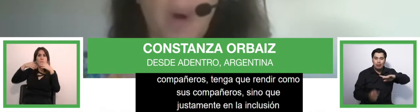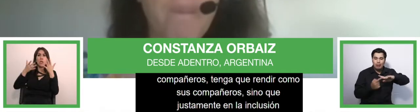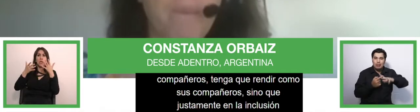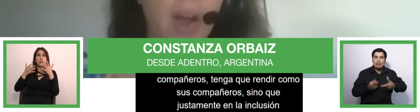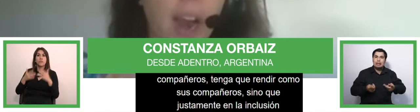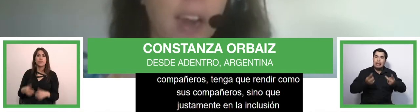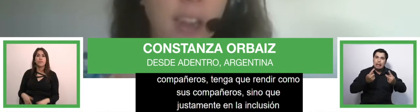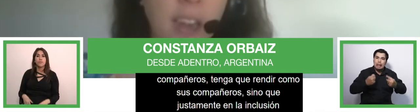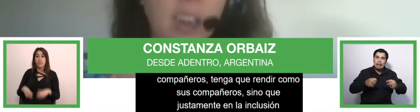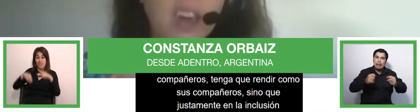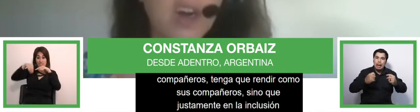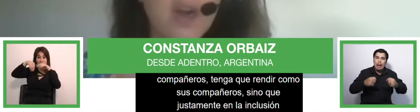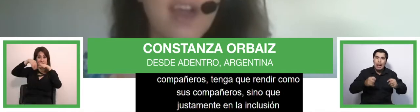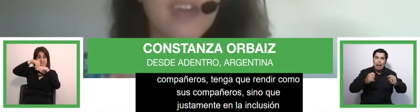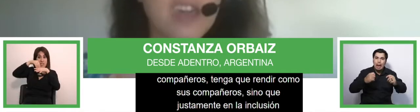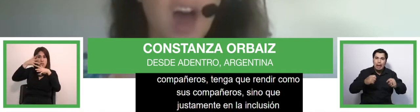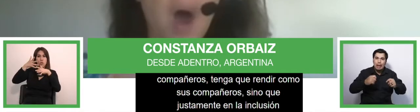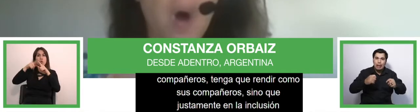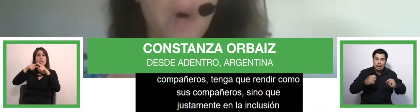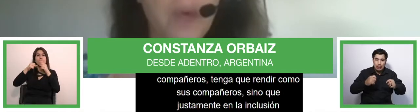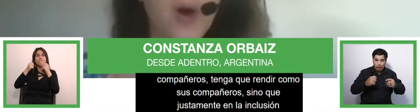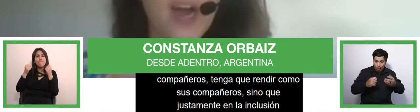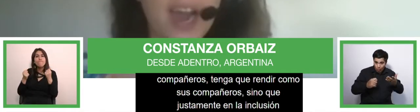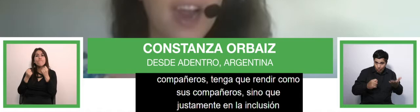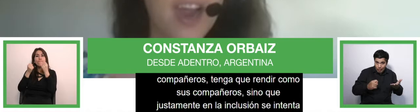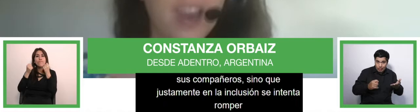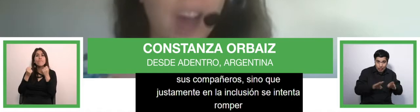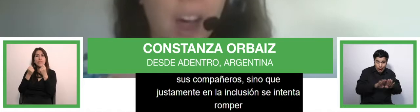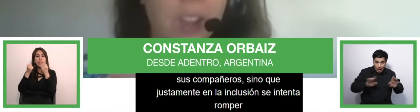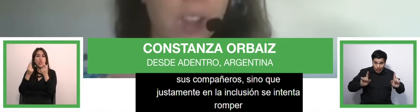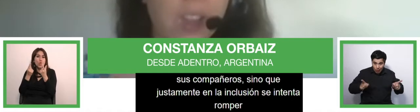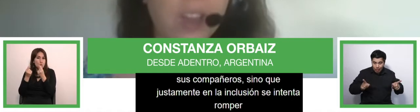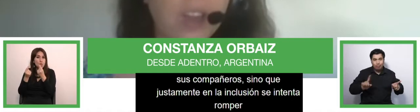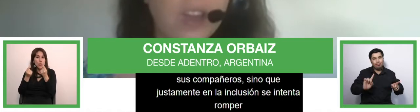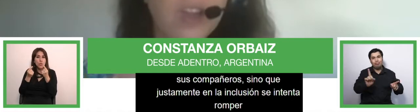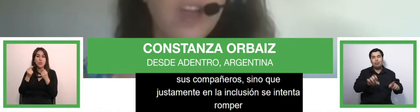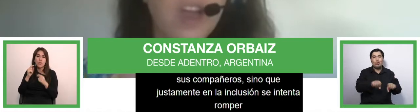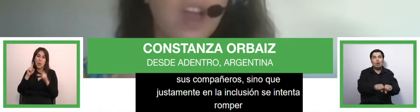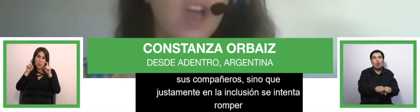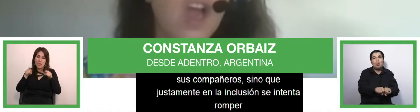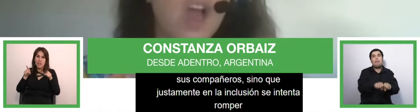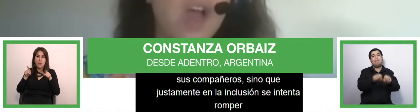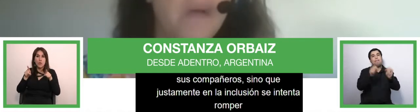intenta romper con esa homogeneidad